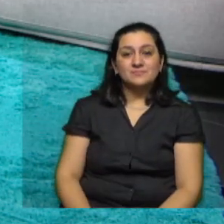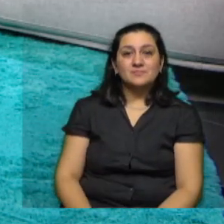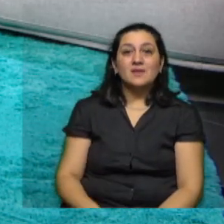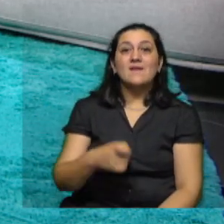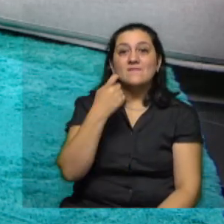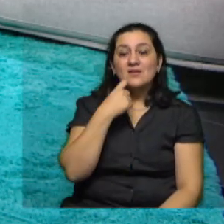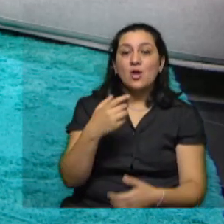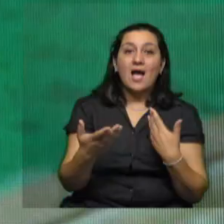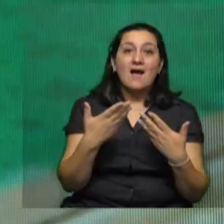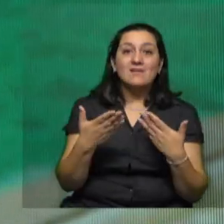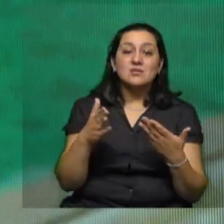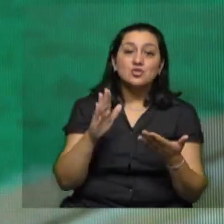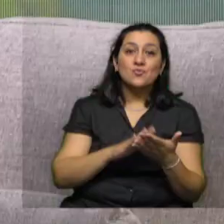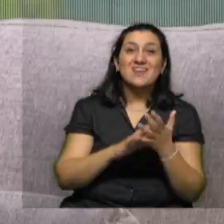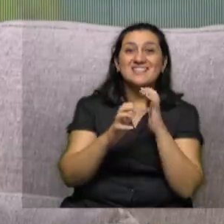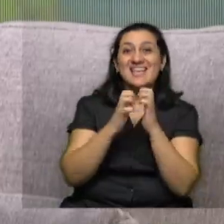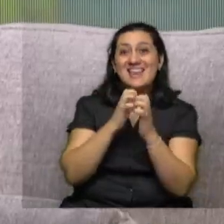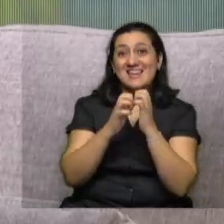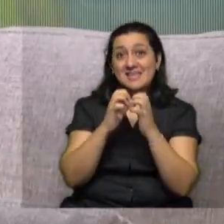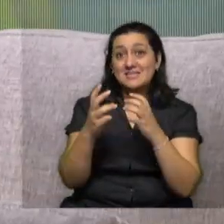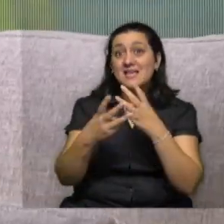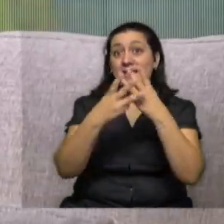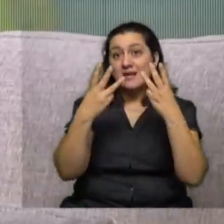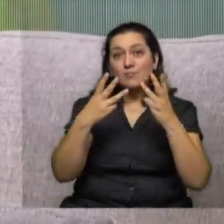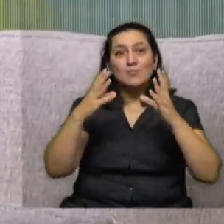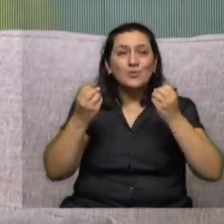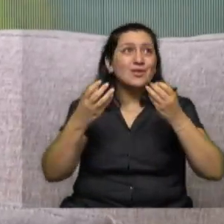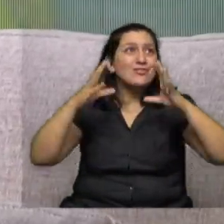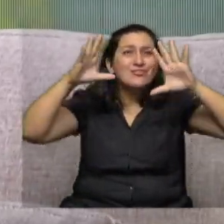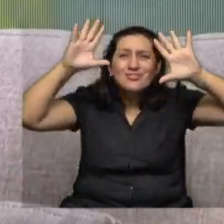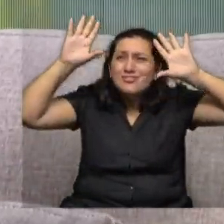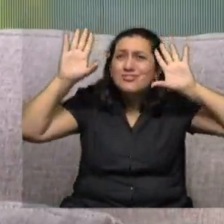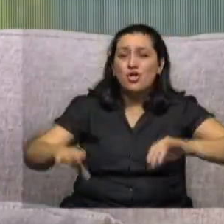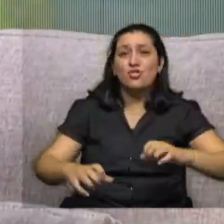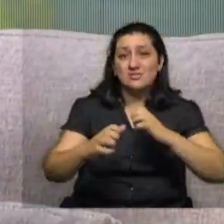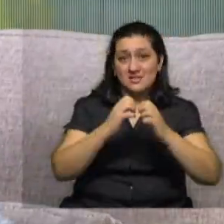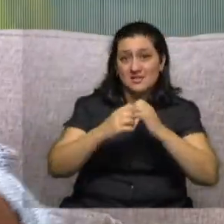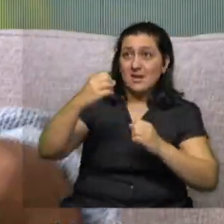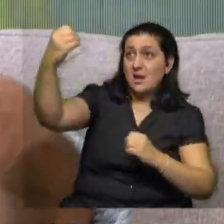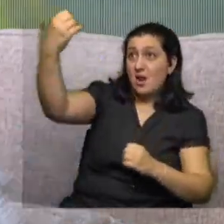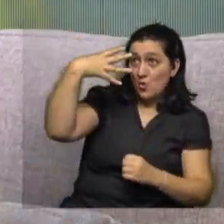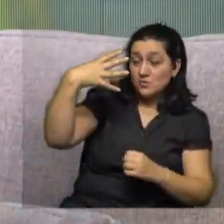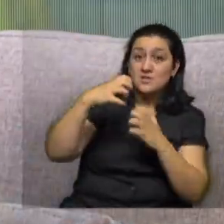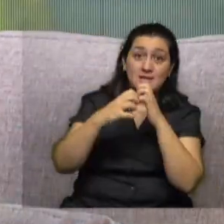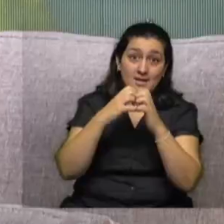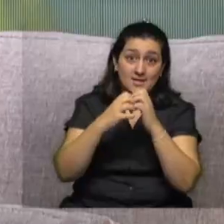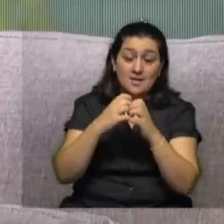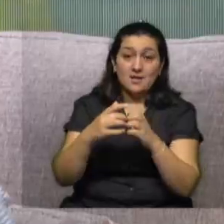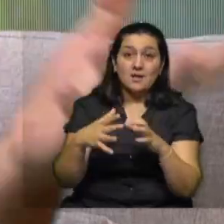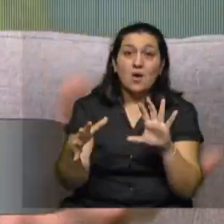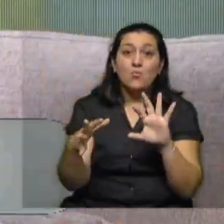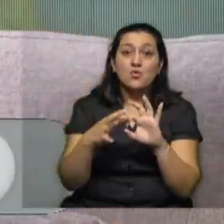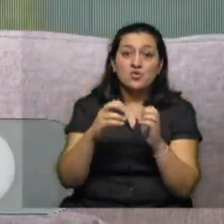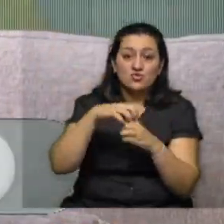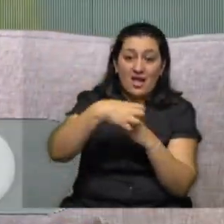tema de las energías. Claro, en general, porque digo, todo es energía. O sea, la luz es energía, los átomos, la unión de los